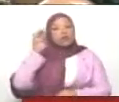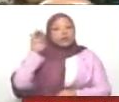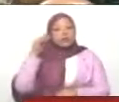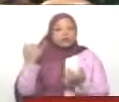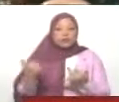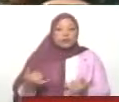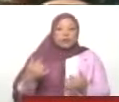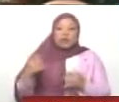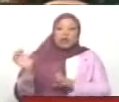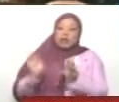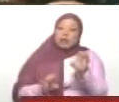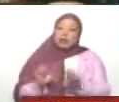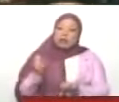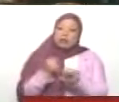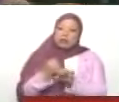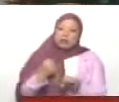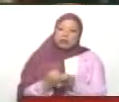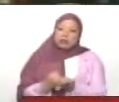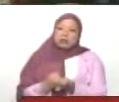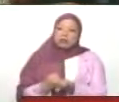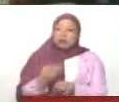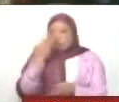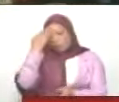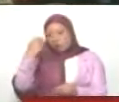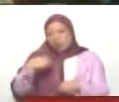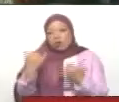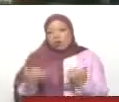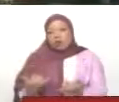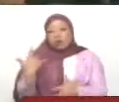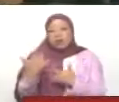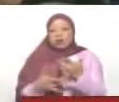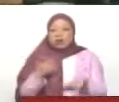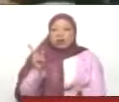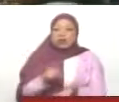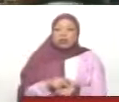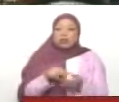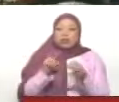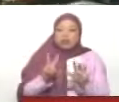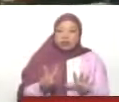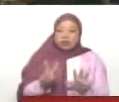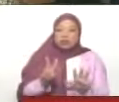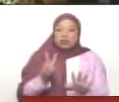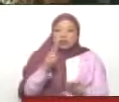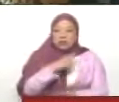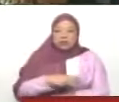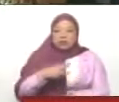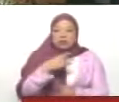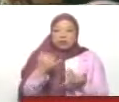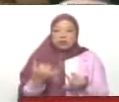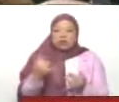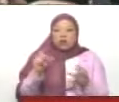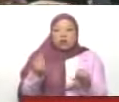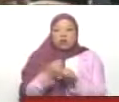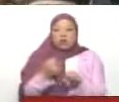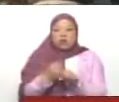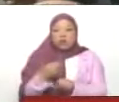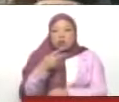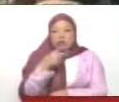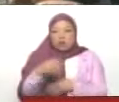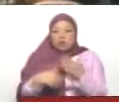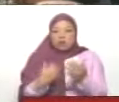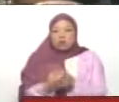y esas estrategias que nos corresponde ahora a través de esos 7 vértices, porque ya iniciamos el primero,